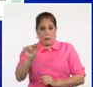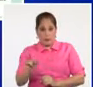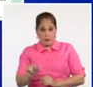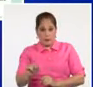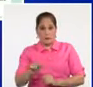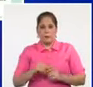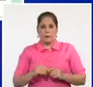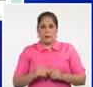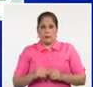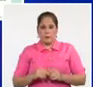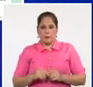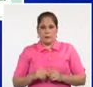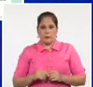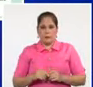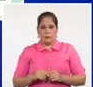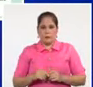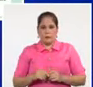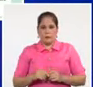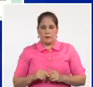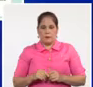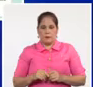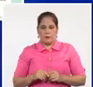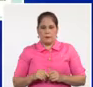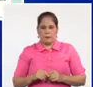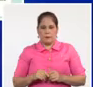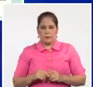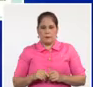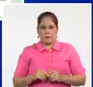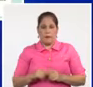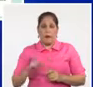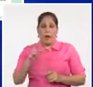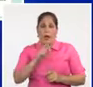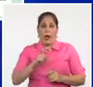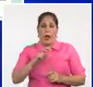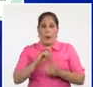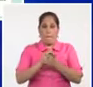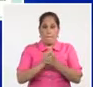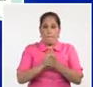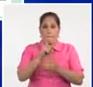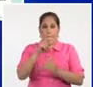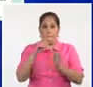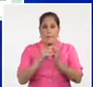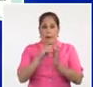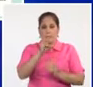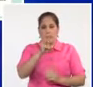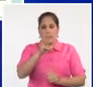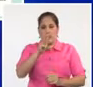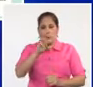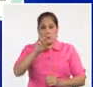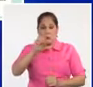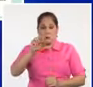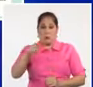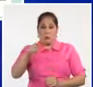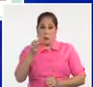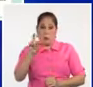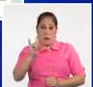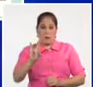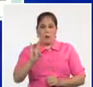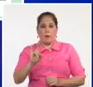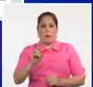1.867,8 por 100.000 habitantes. Carlos Manuel de Céspedes con 1.303,9,